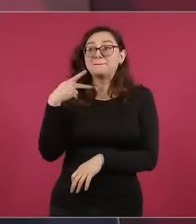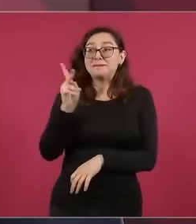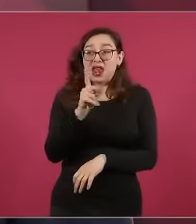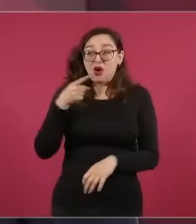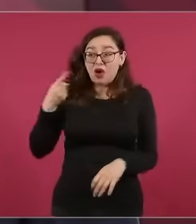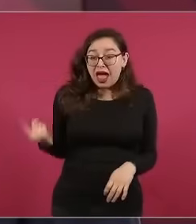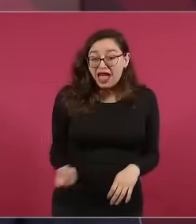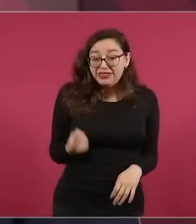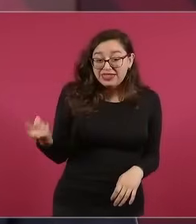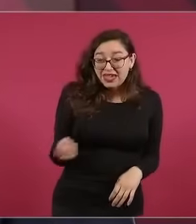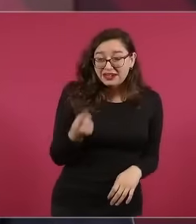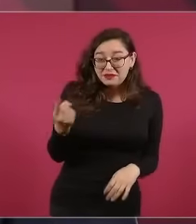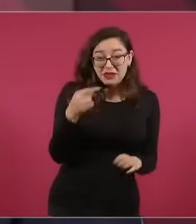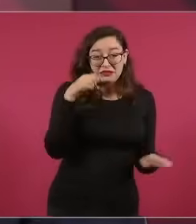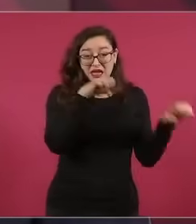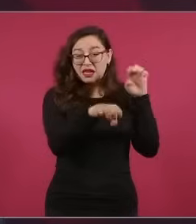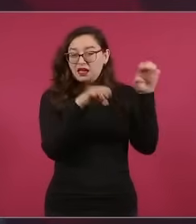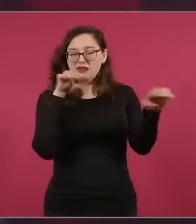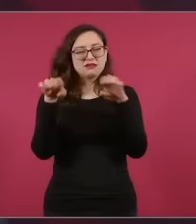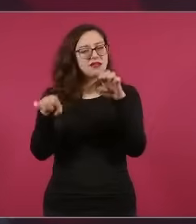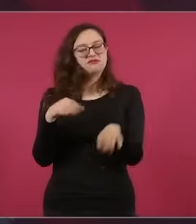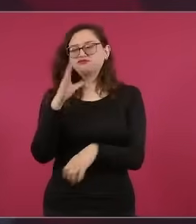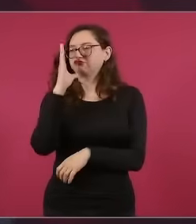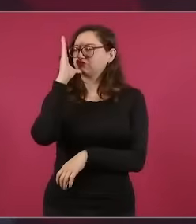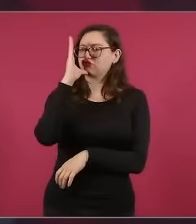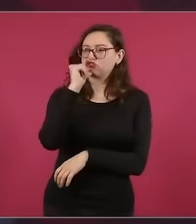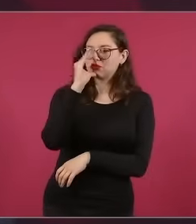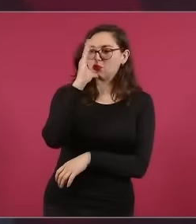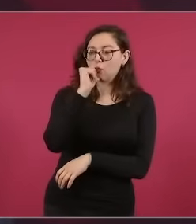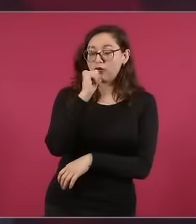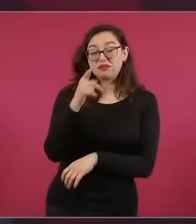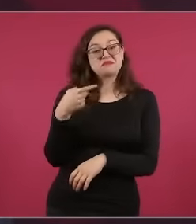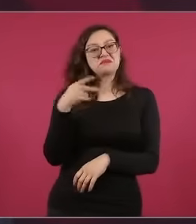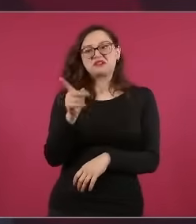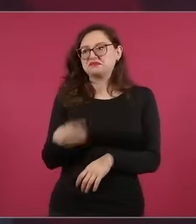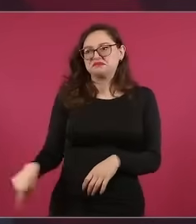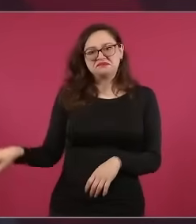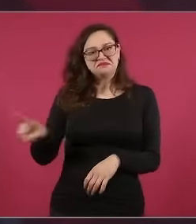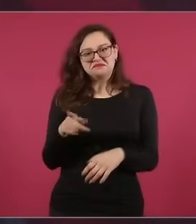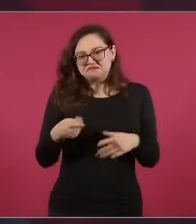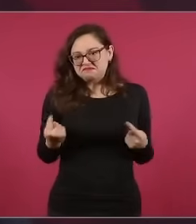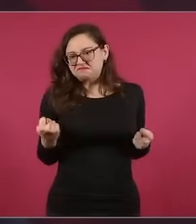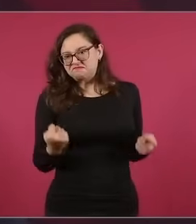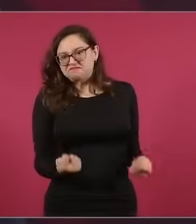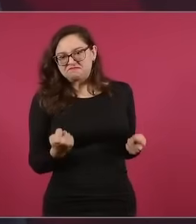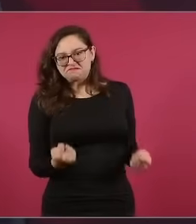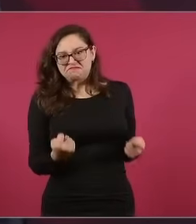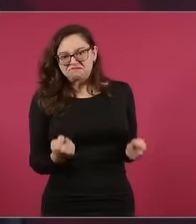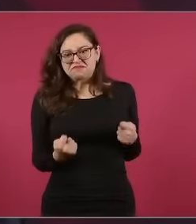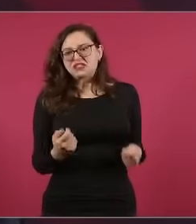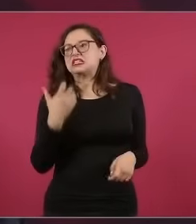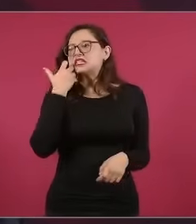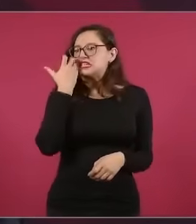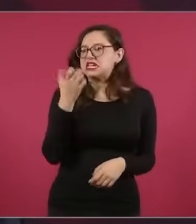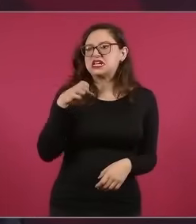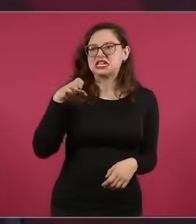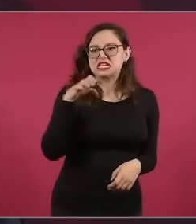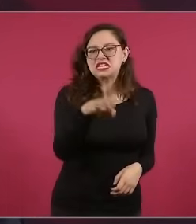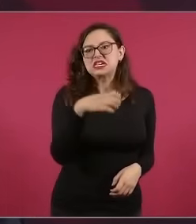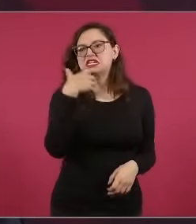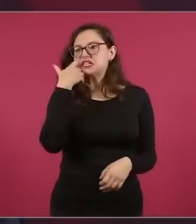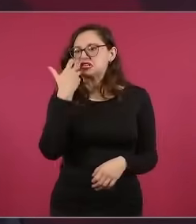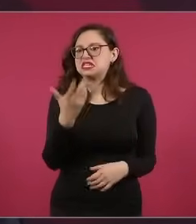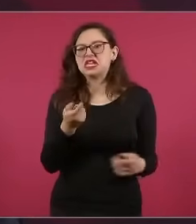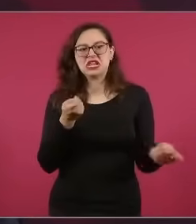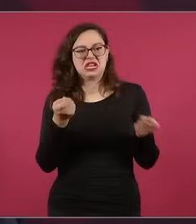Y la otra característica de los conservadores: muy deshonestos.